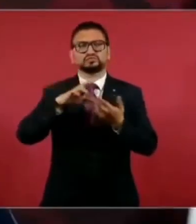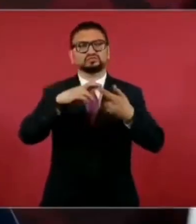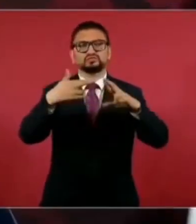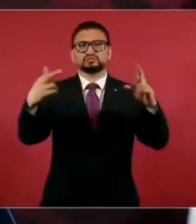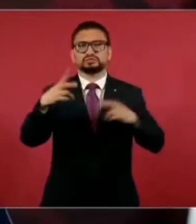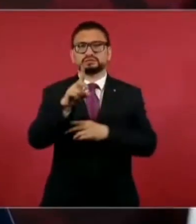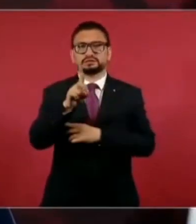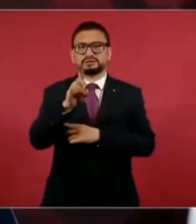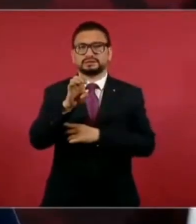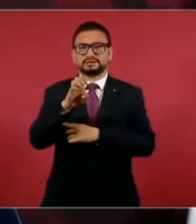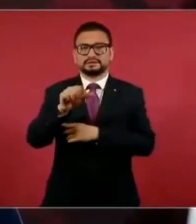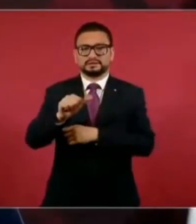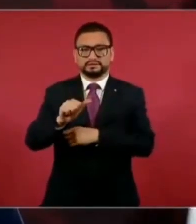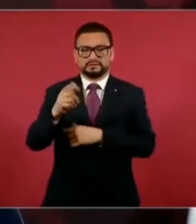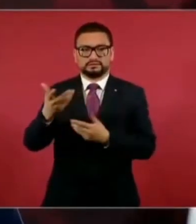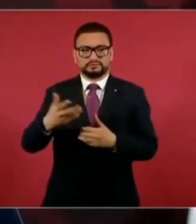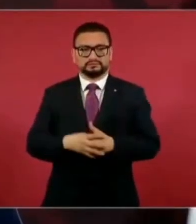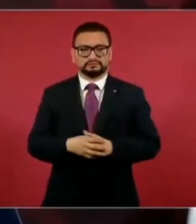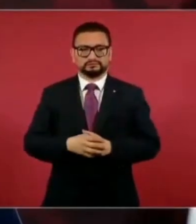DEA,